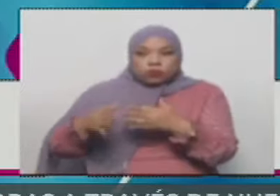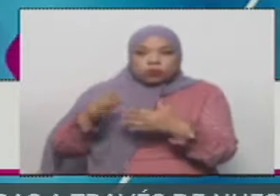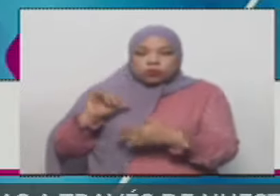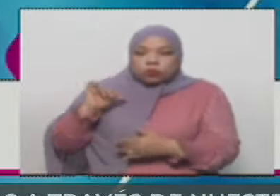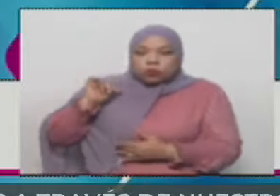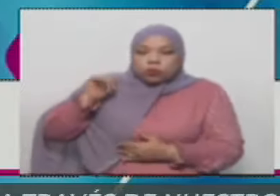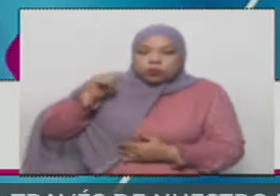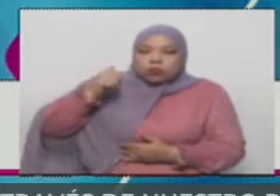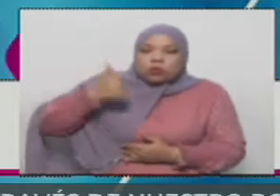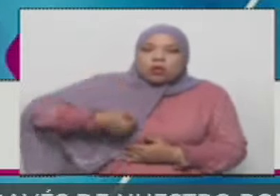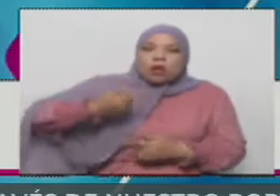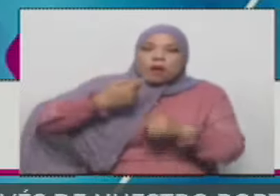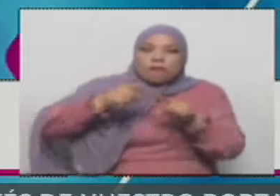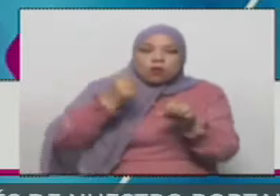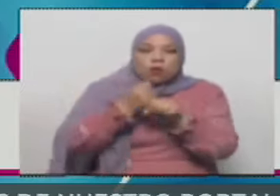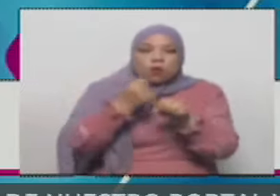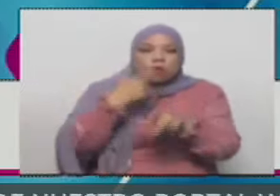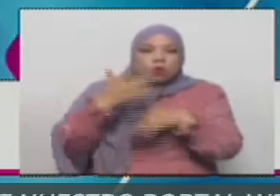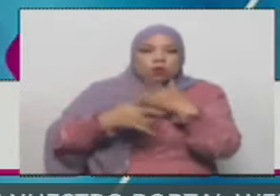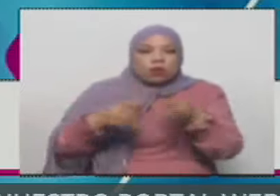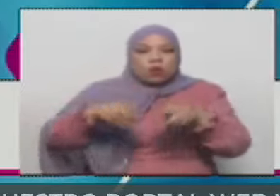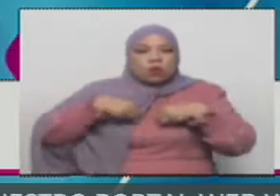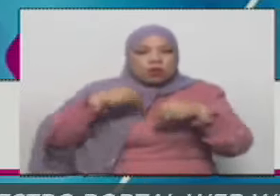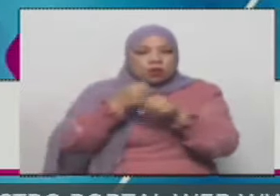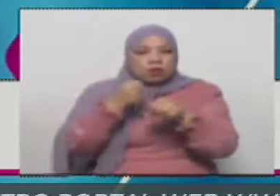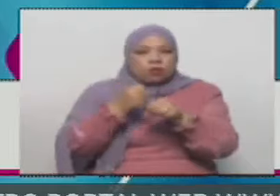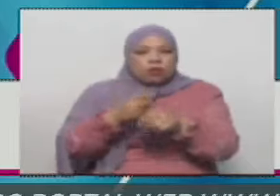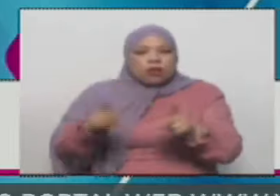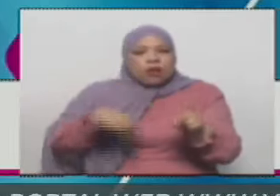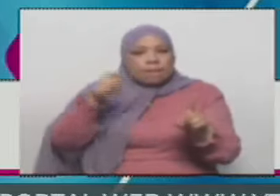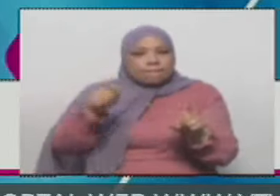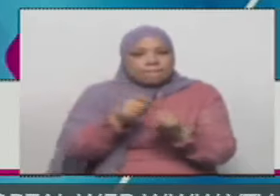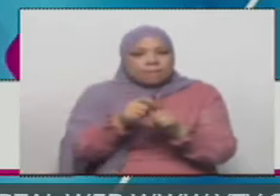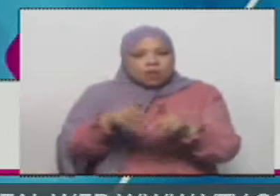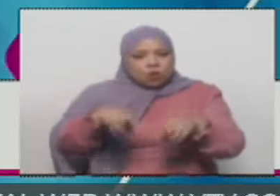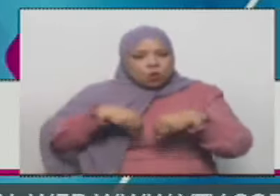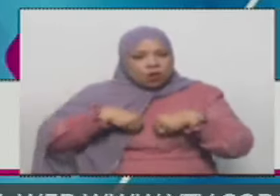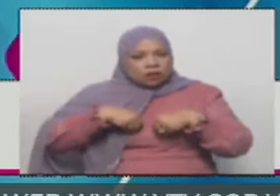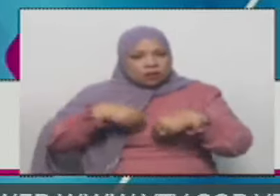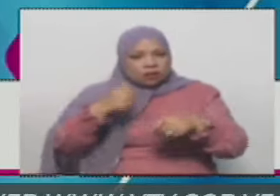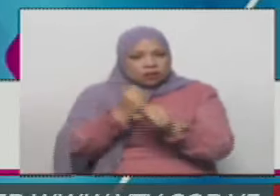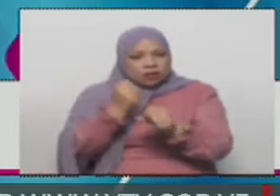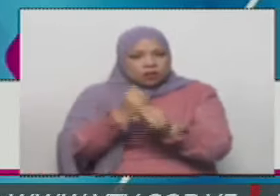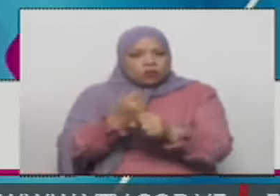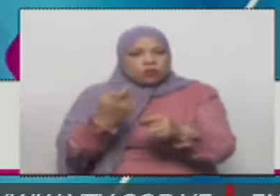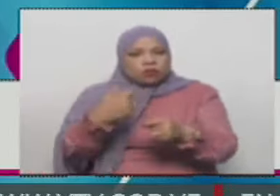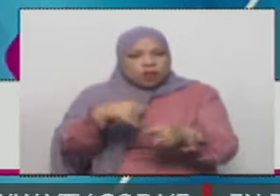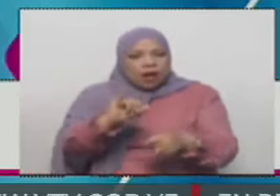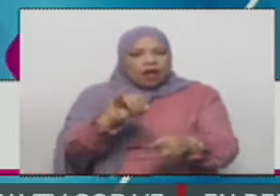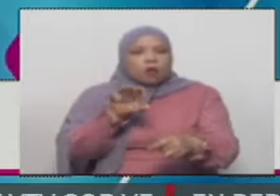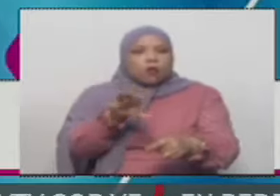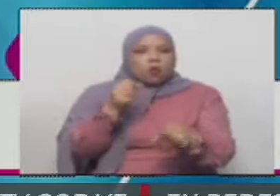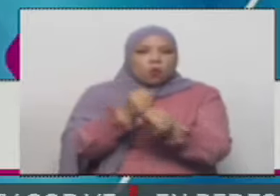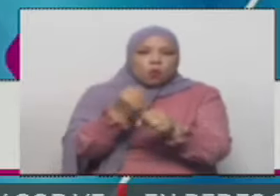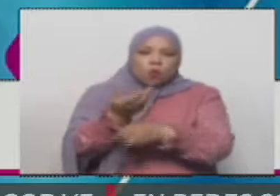¿no? Pero sobre todo es el reconocimiento espiritual, el reconocimiento de la existencia y